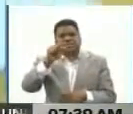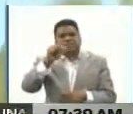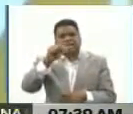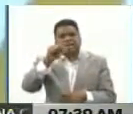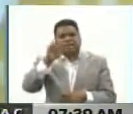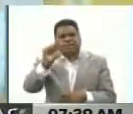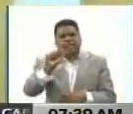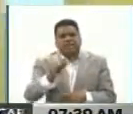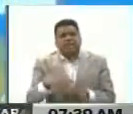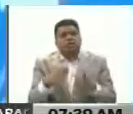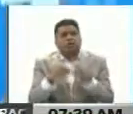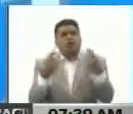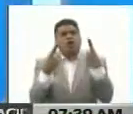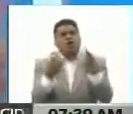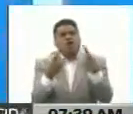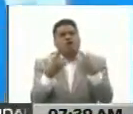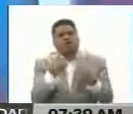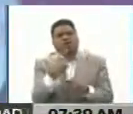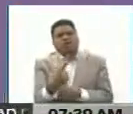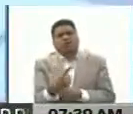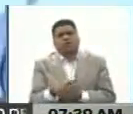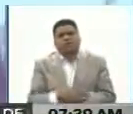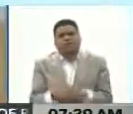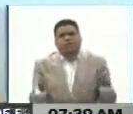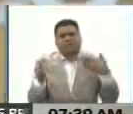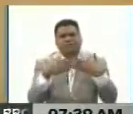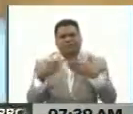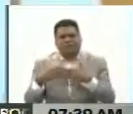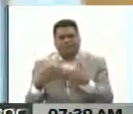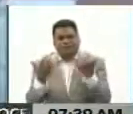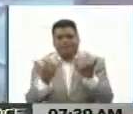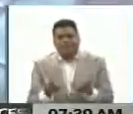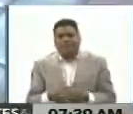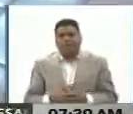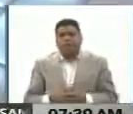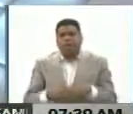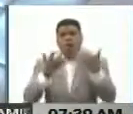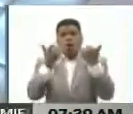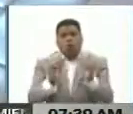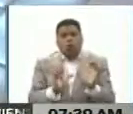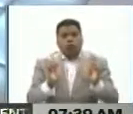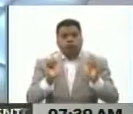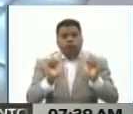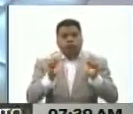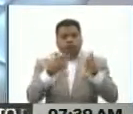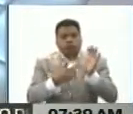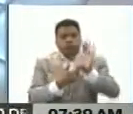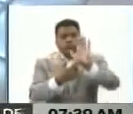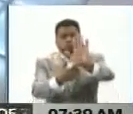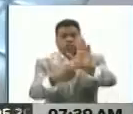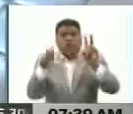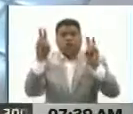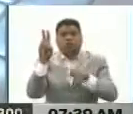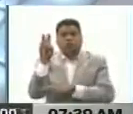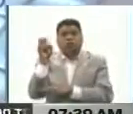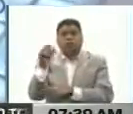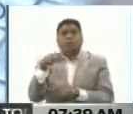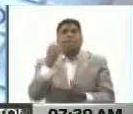le hace al país. ¿Qué nos tiene que decir al respecto ya para ir cerrando? Hoy se estrena Maisanta en 12 ciudades, Maracaibo, Maracay,